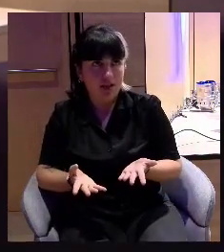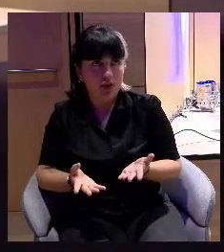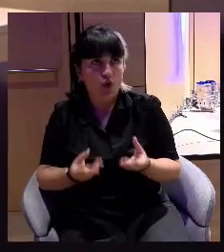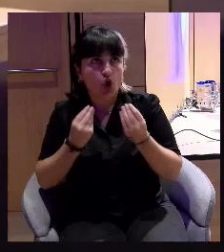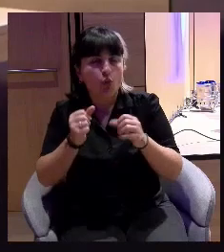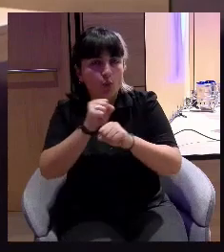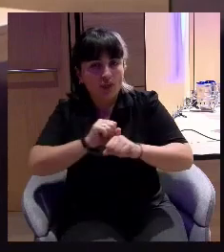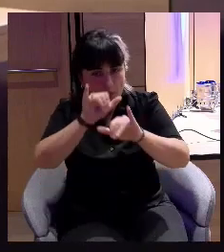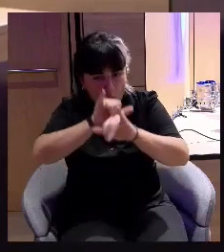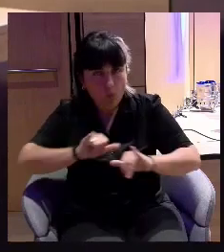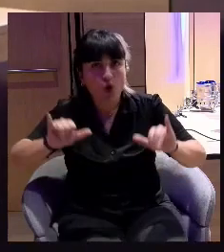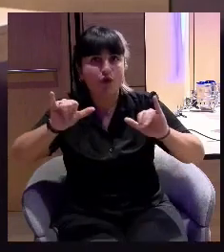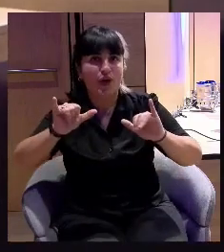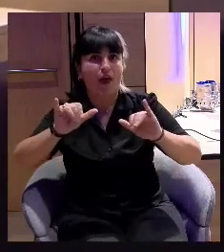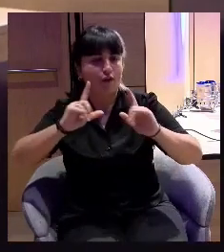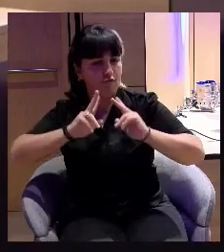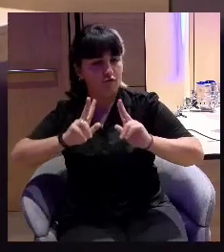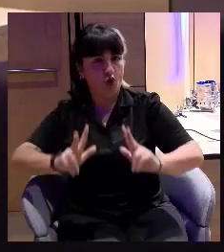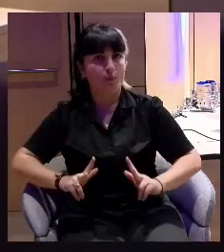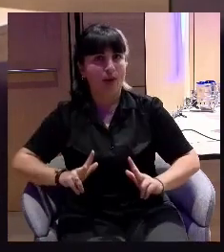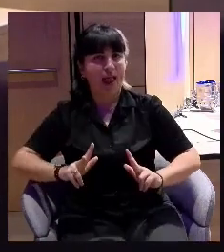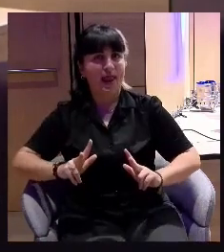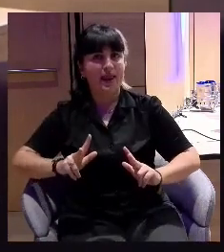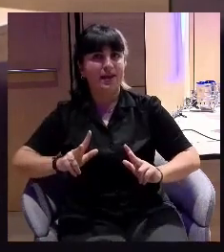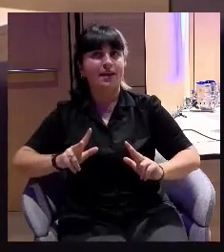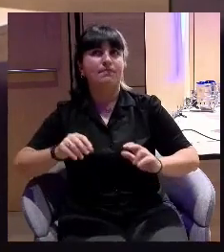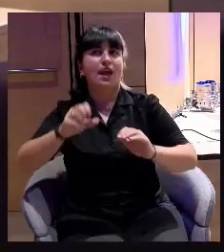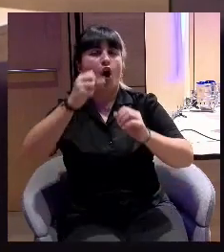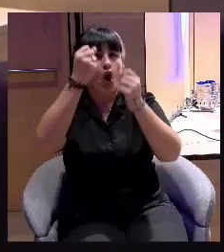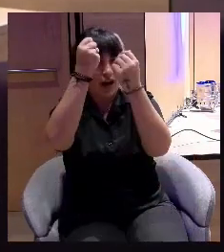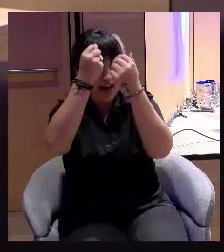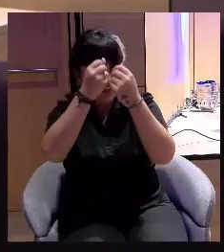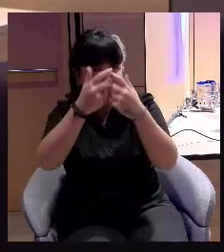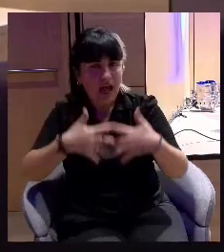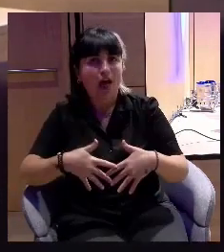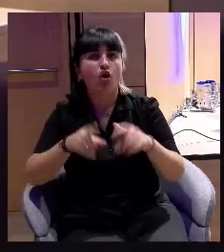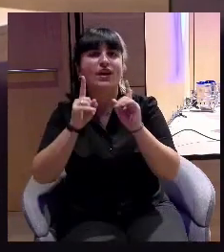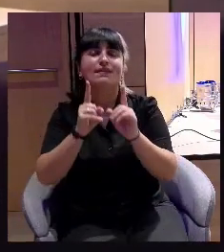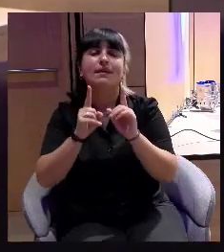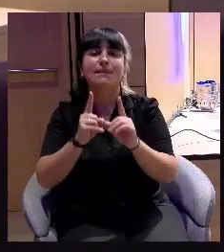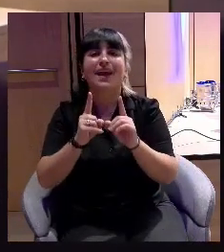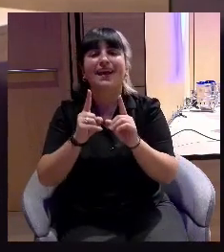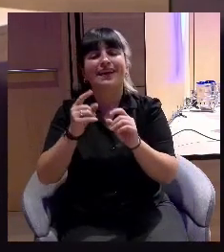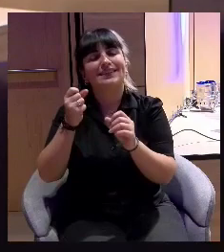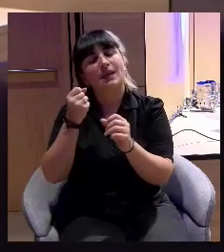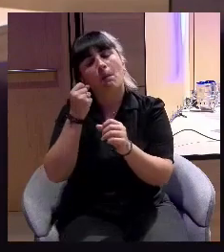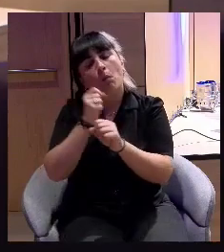a estandarizarlo para poderlo tener regionalmente y aprendizajes permanentes.